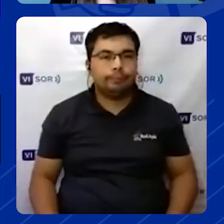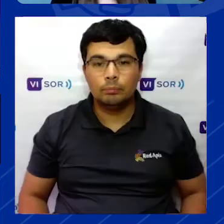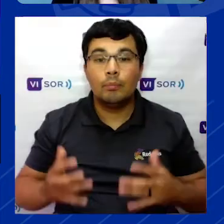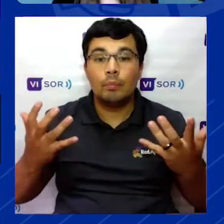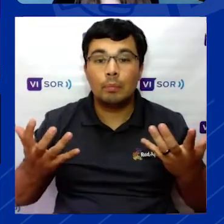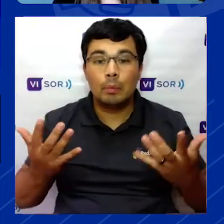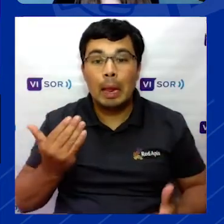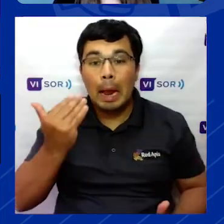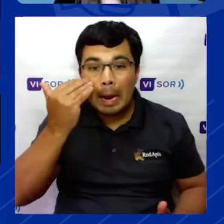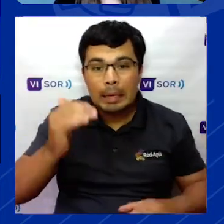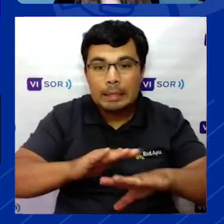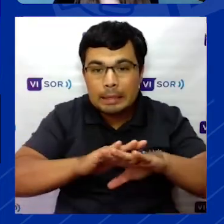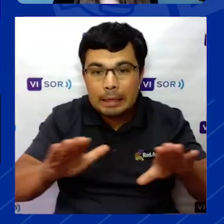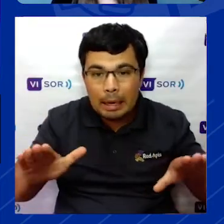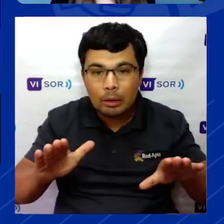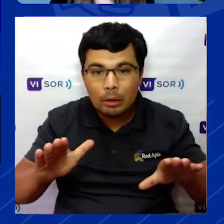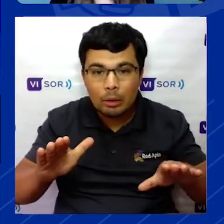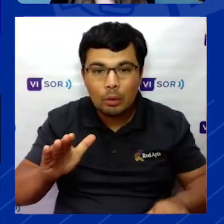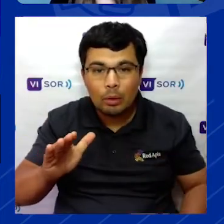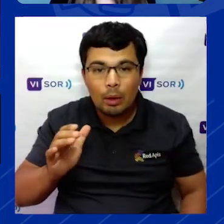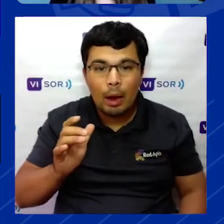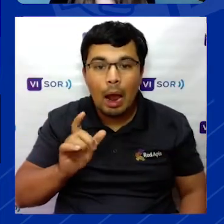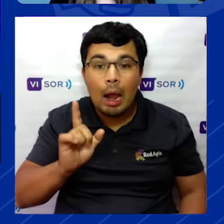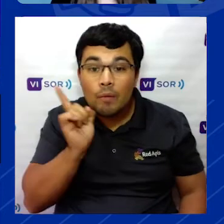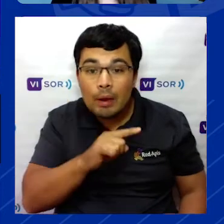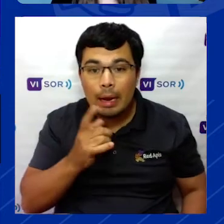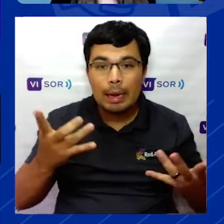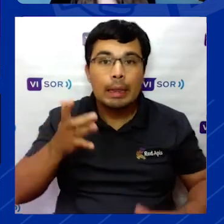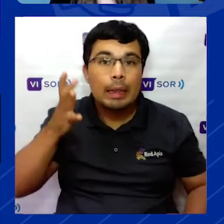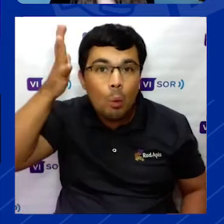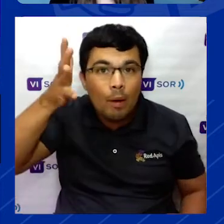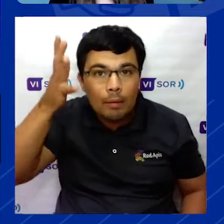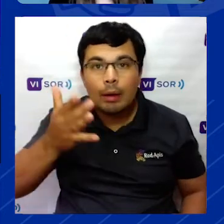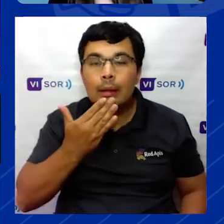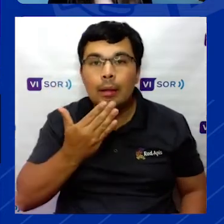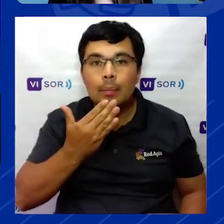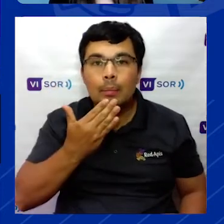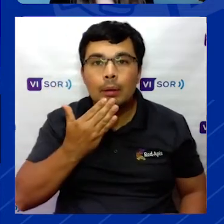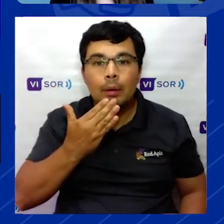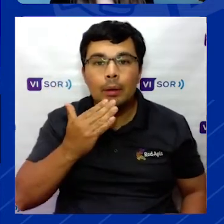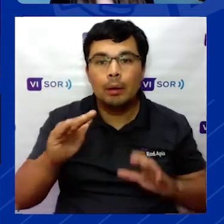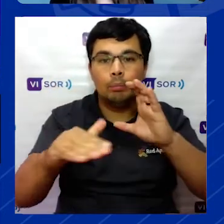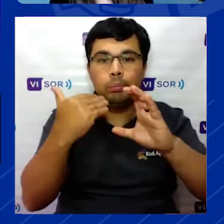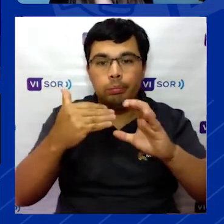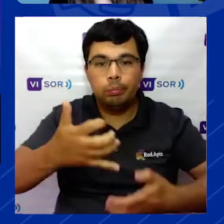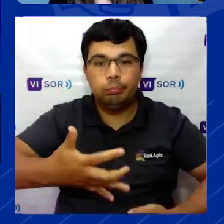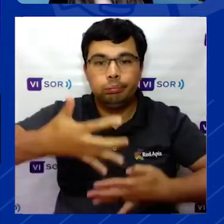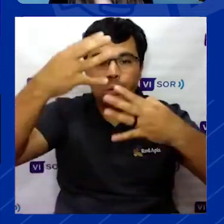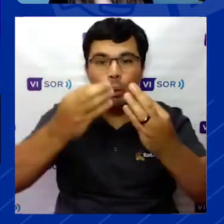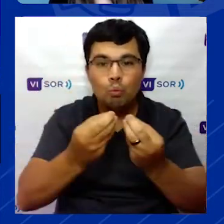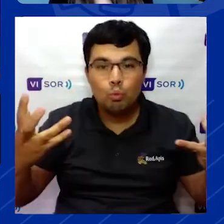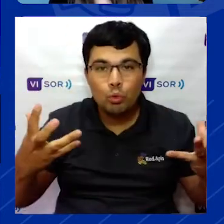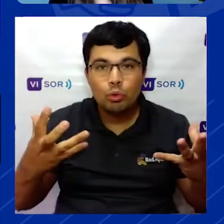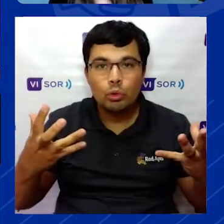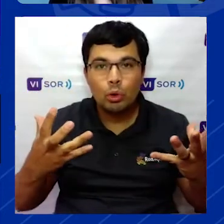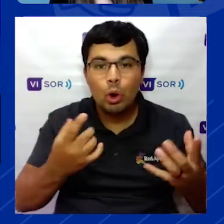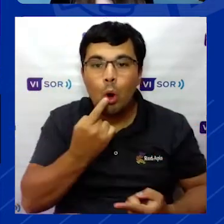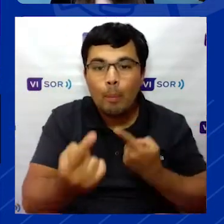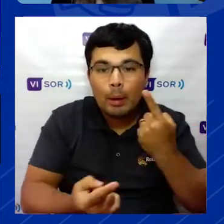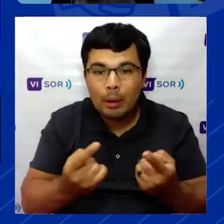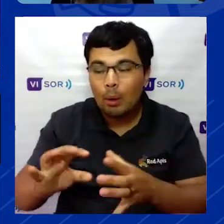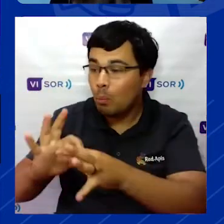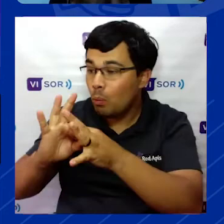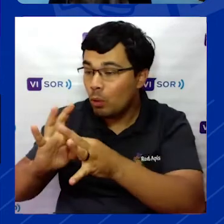Ya estamos llegando al final de este webinar. También han llegado muchos comentarios de muchas gracias, Oscar, por tu